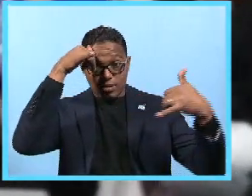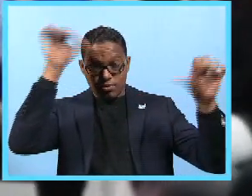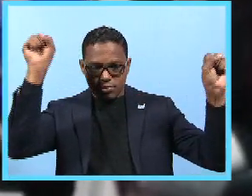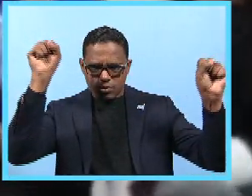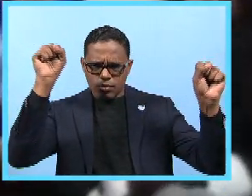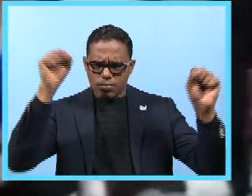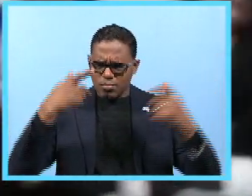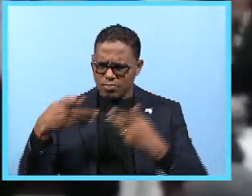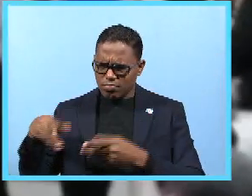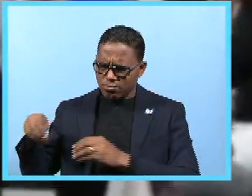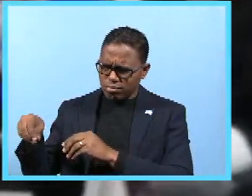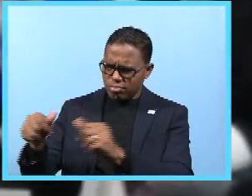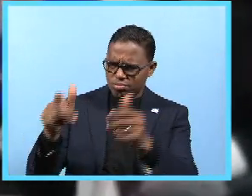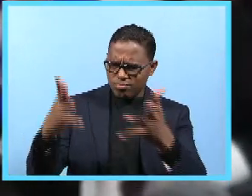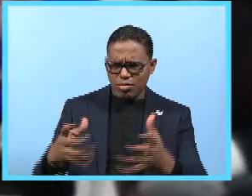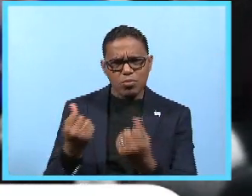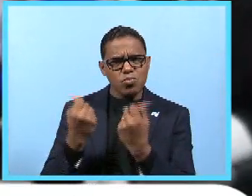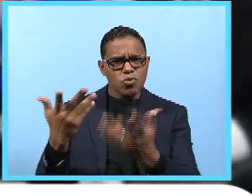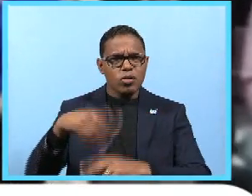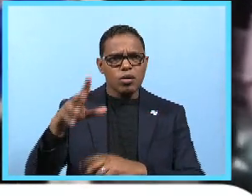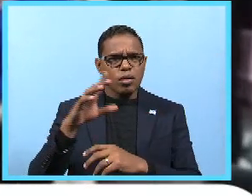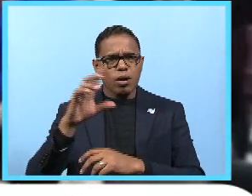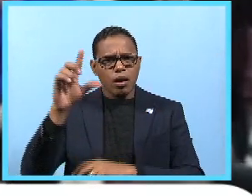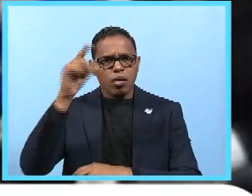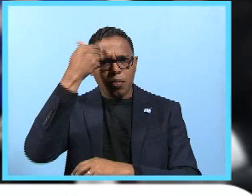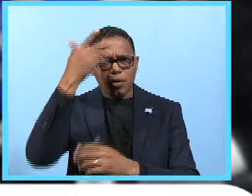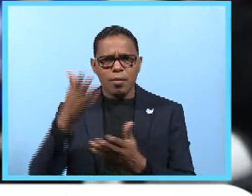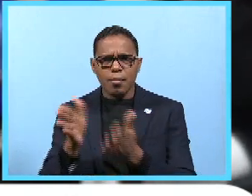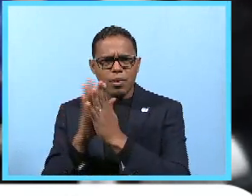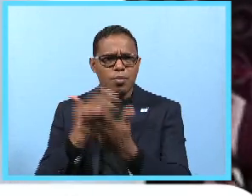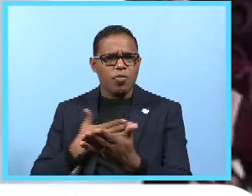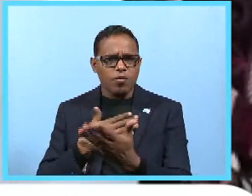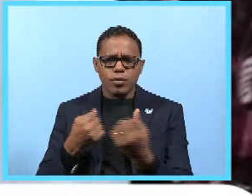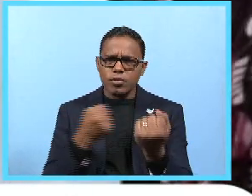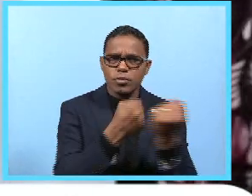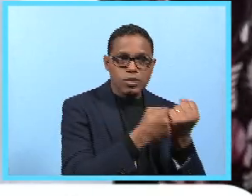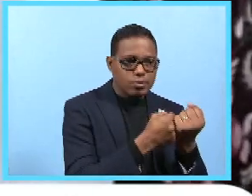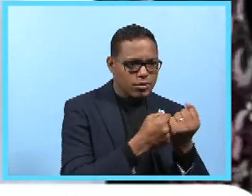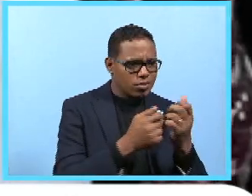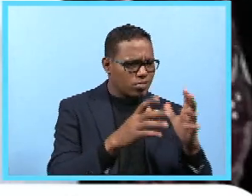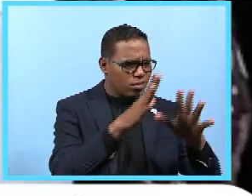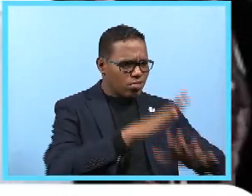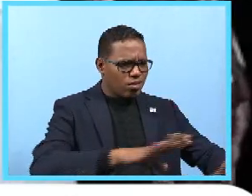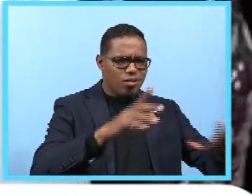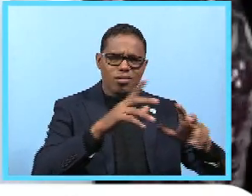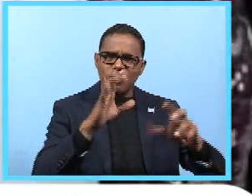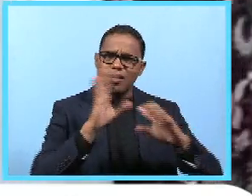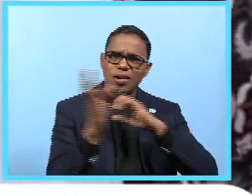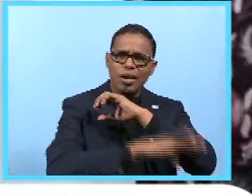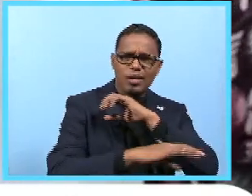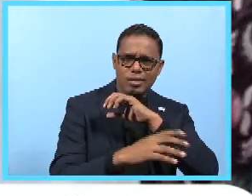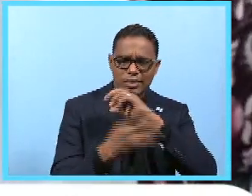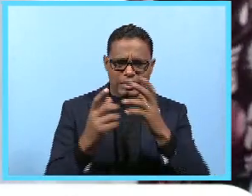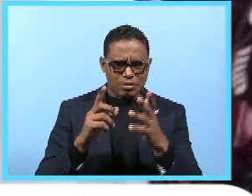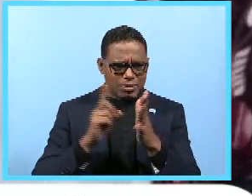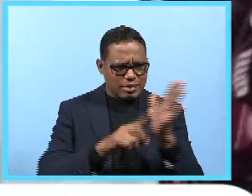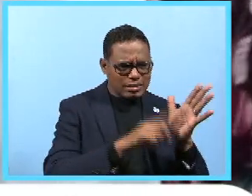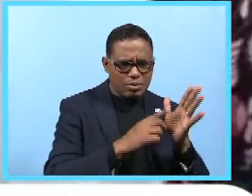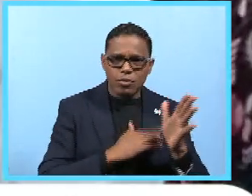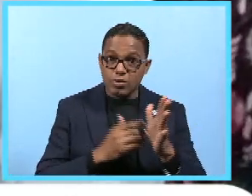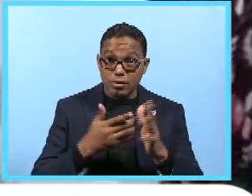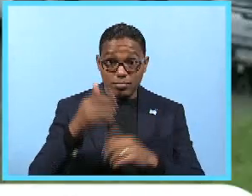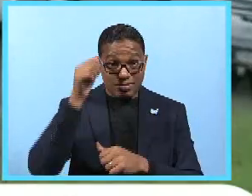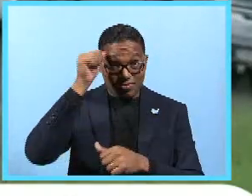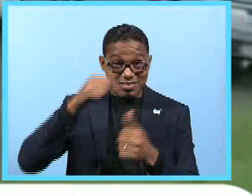de productores piden apoyo al gobierno para hacer un levantamiento de todas las áreas del campo tras daños provocados por el